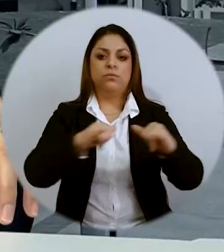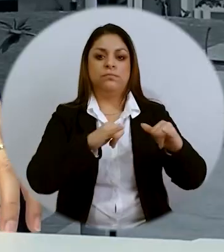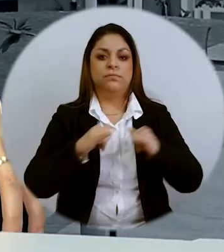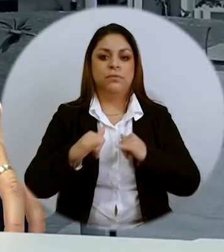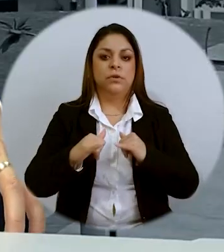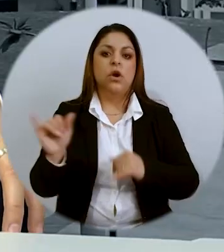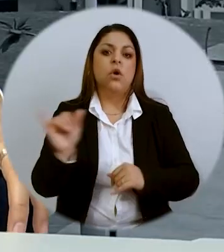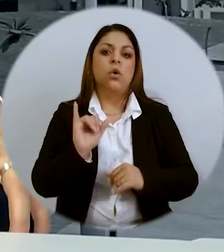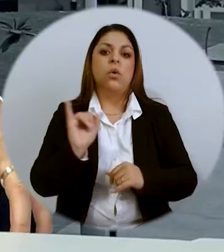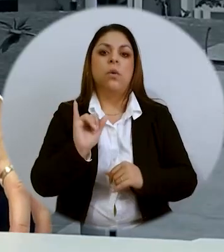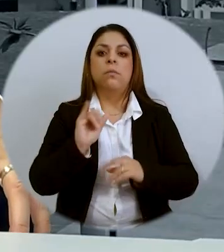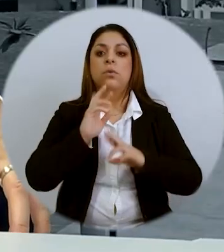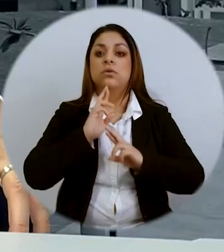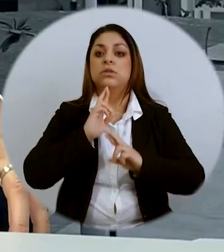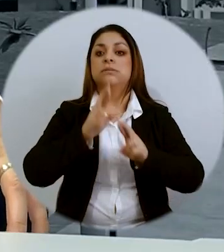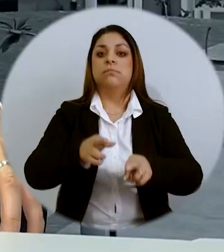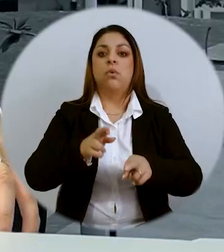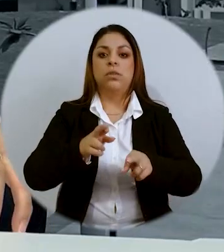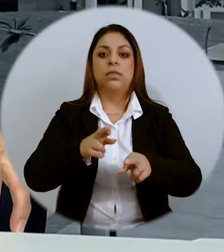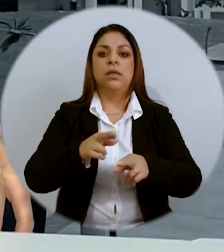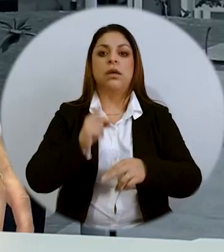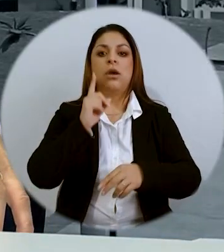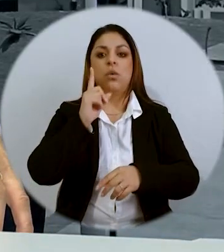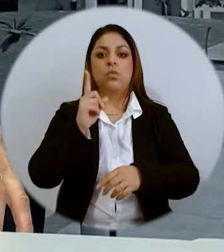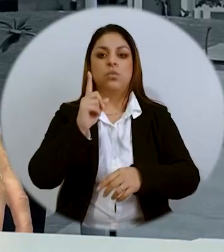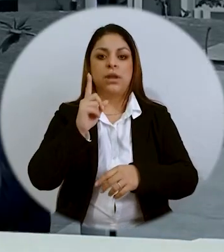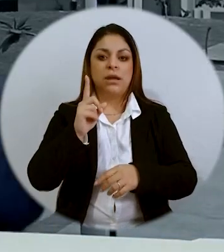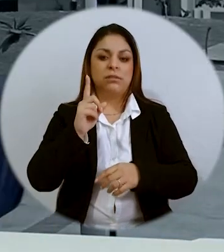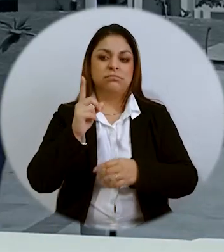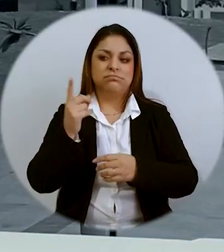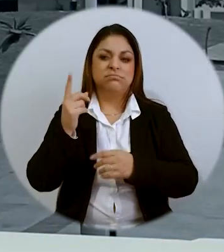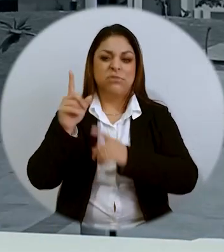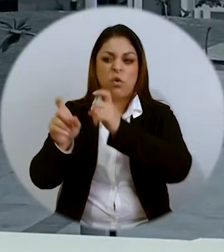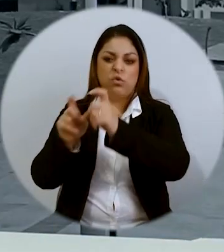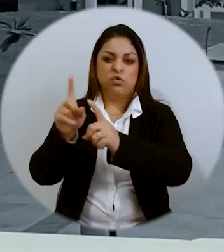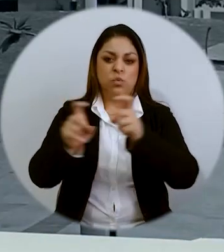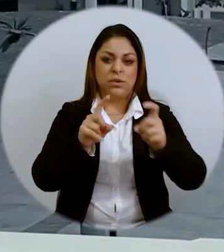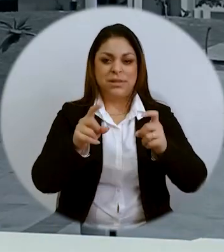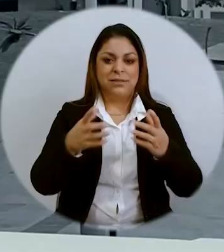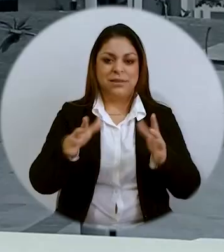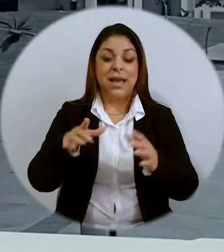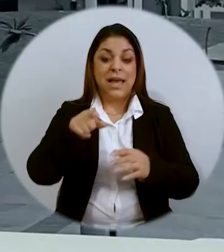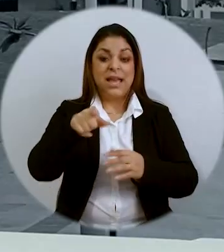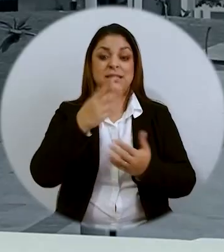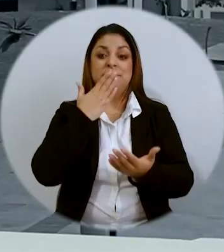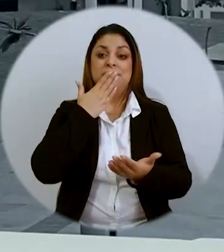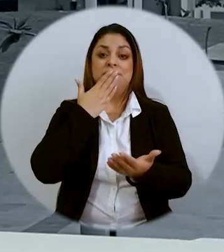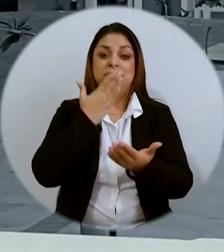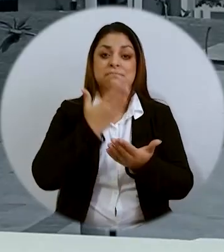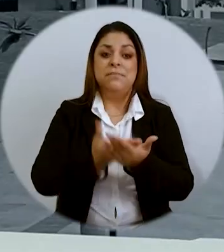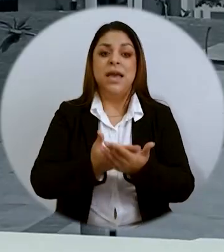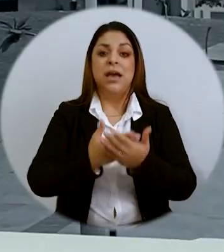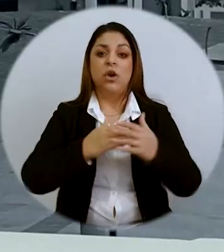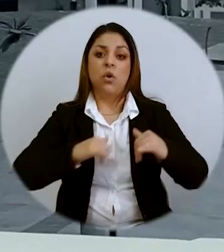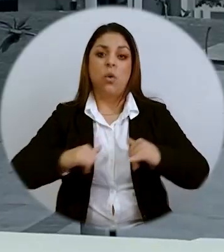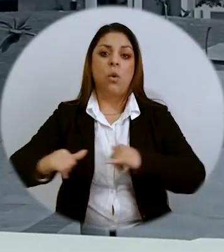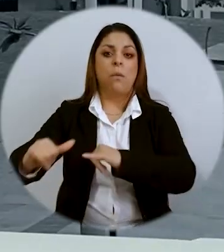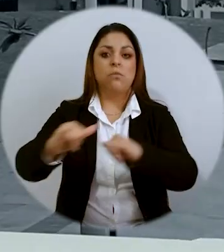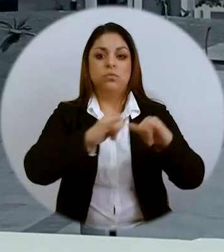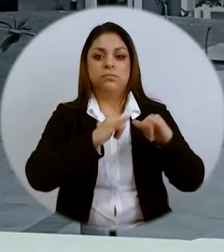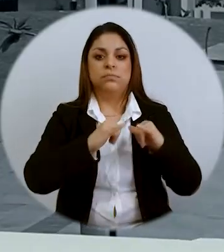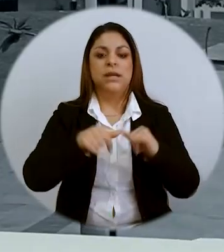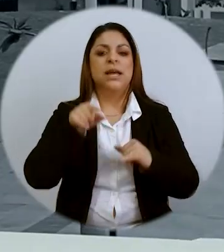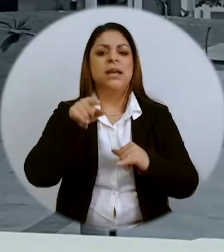como nos respondía en una de las consultas. Y ese bien común está dado